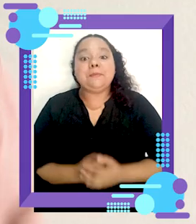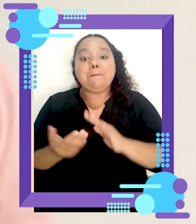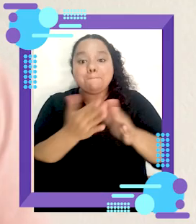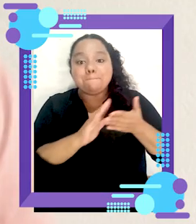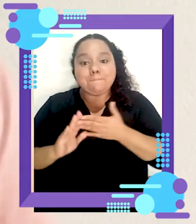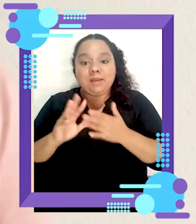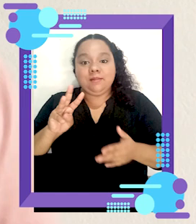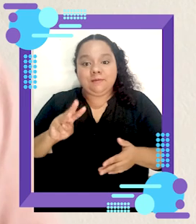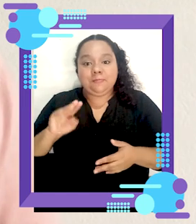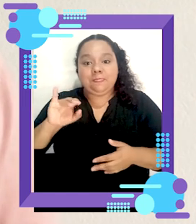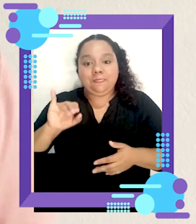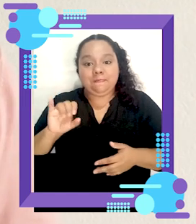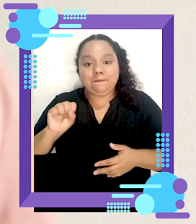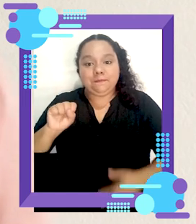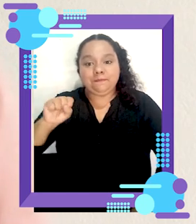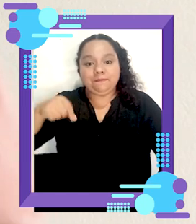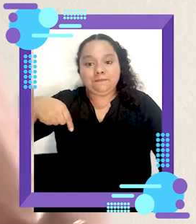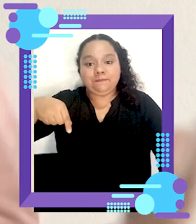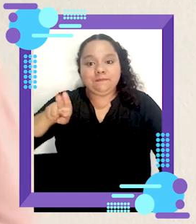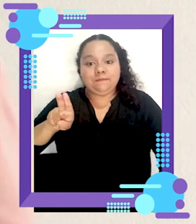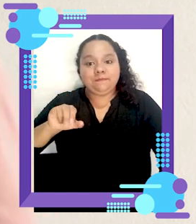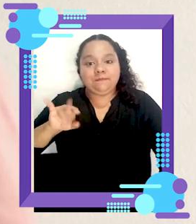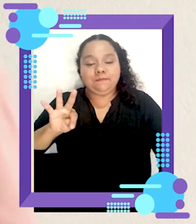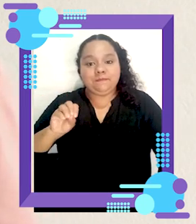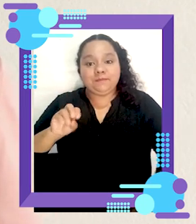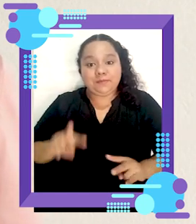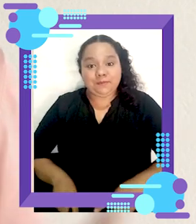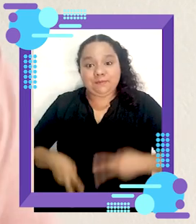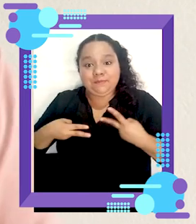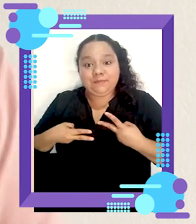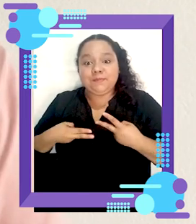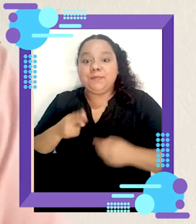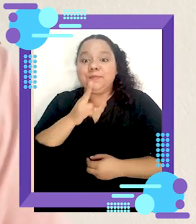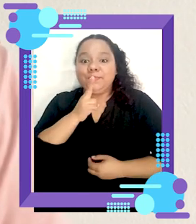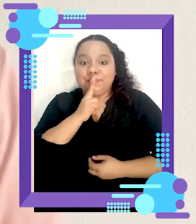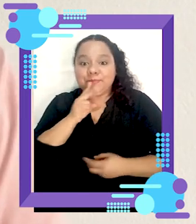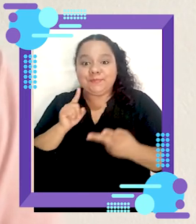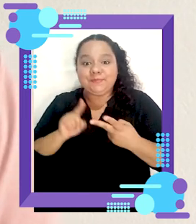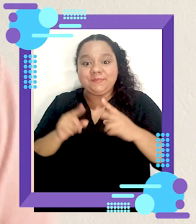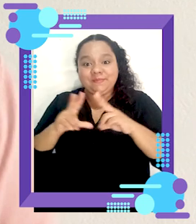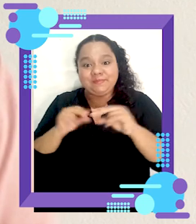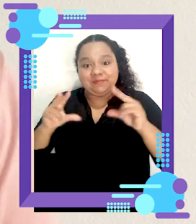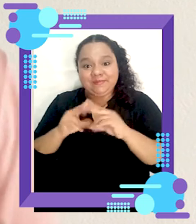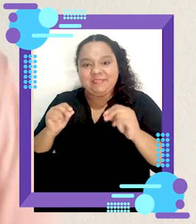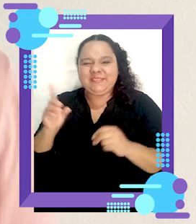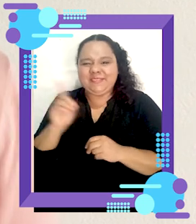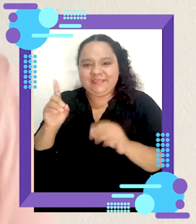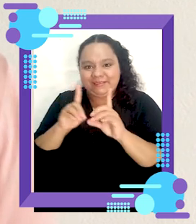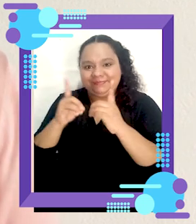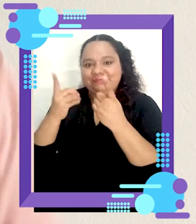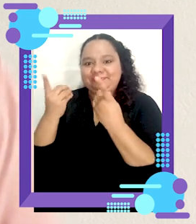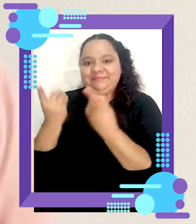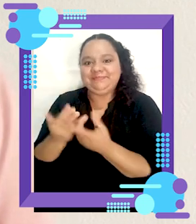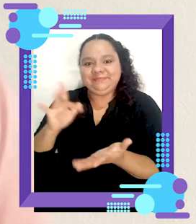El pueblo Miskito se encuentra ubicado en Honduras y también en Nicaragua. En Honduras, principalmente en el departamento de Gracias